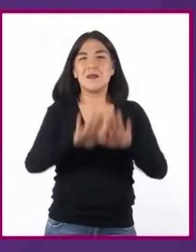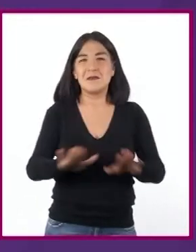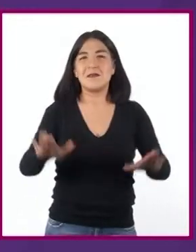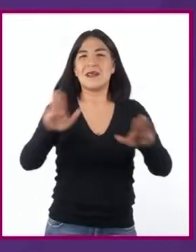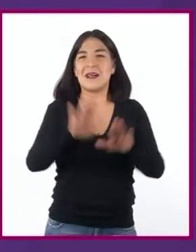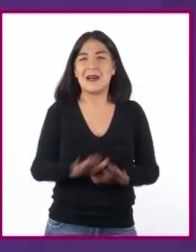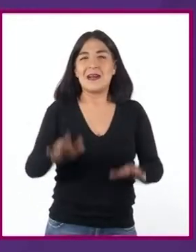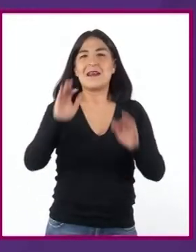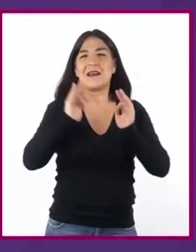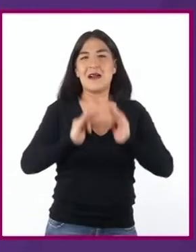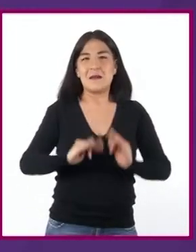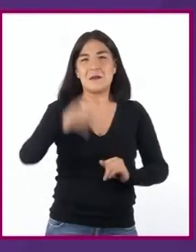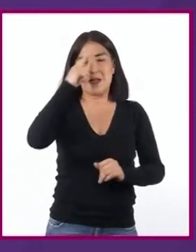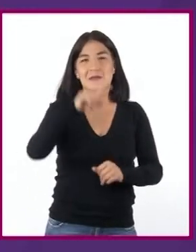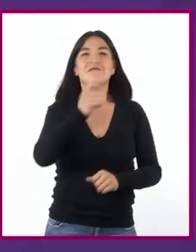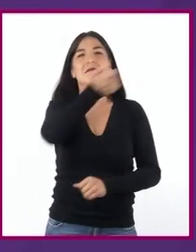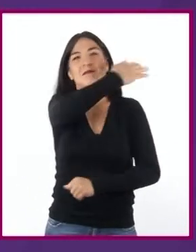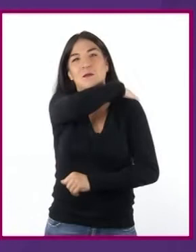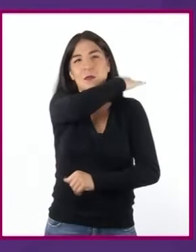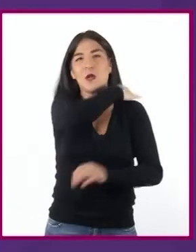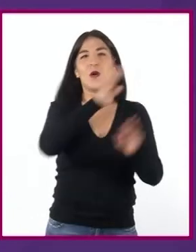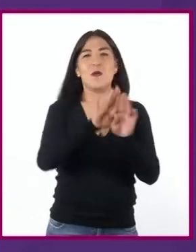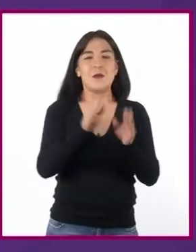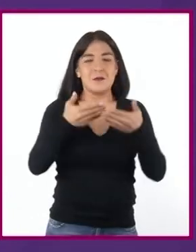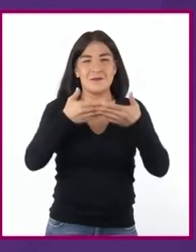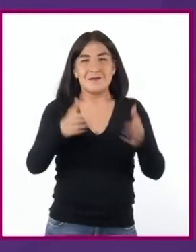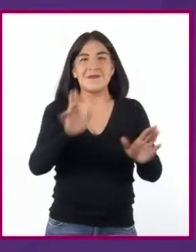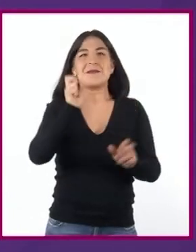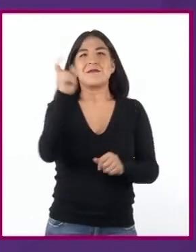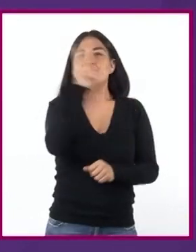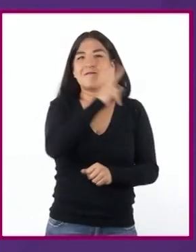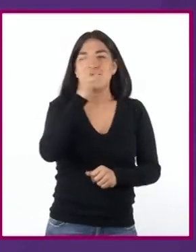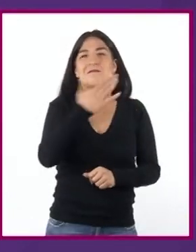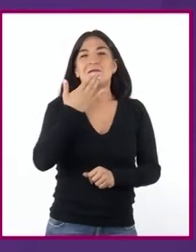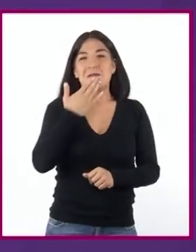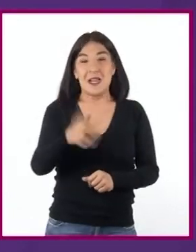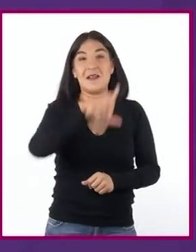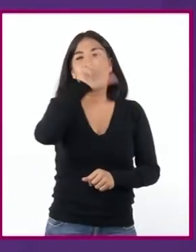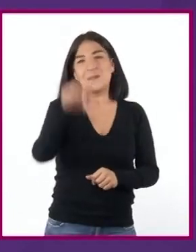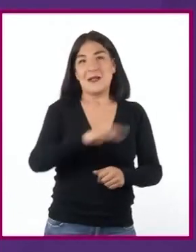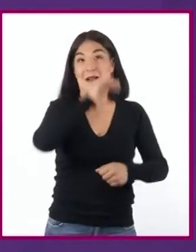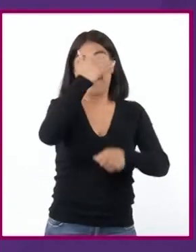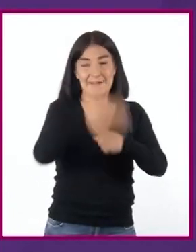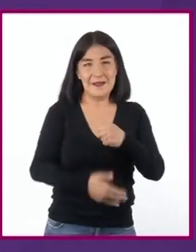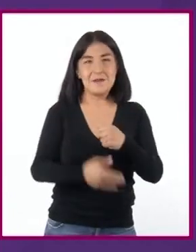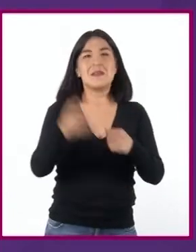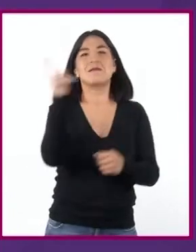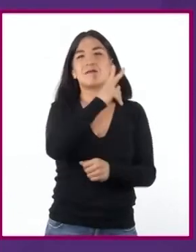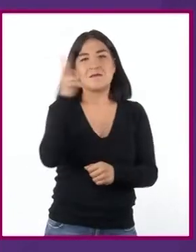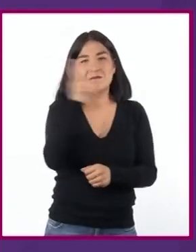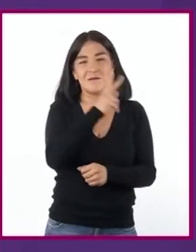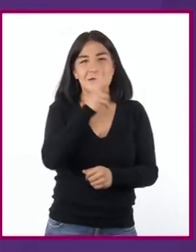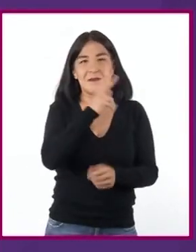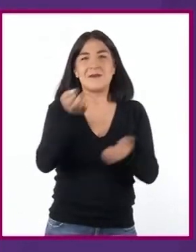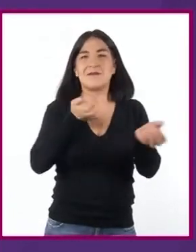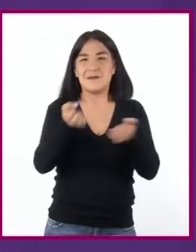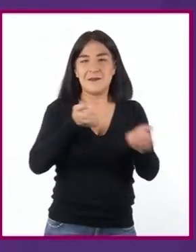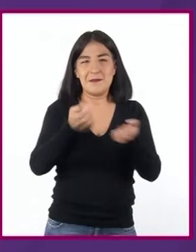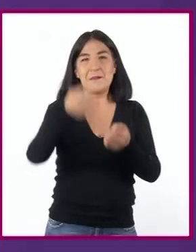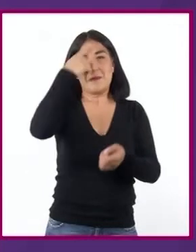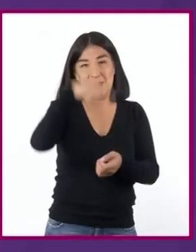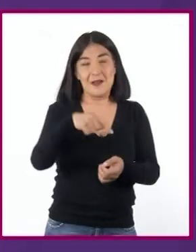abriendo la capacidad pulmonar, y después finalizaremos con un ejercicio respiratorio que